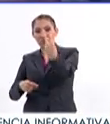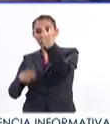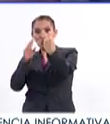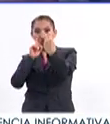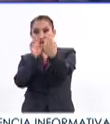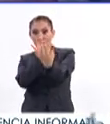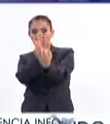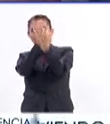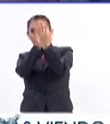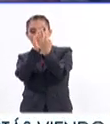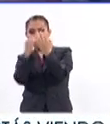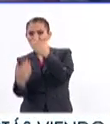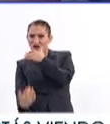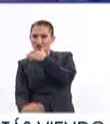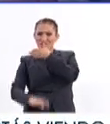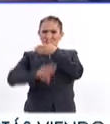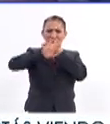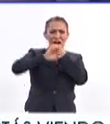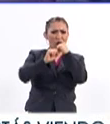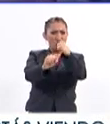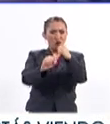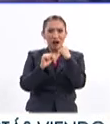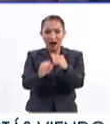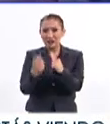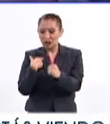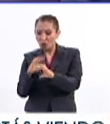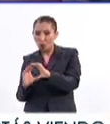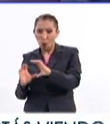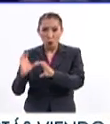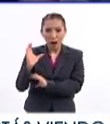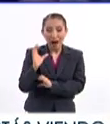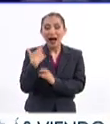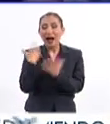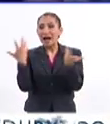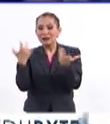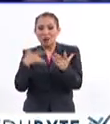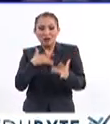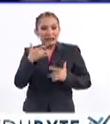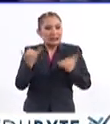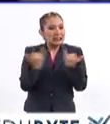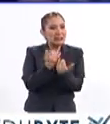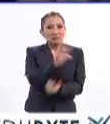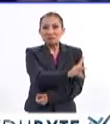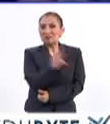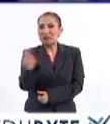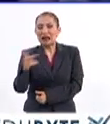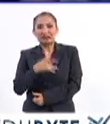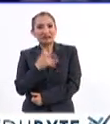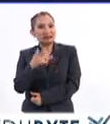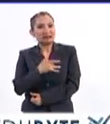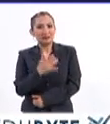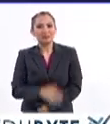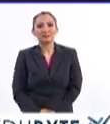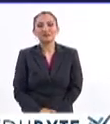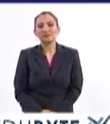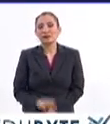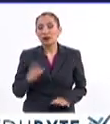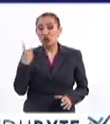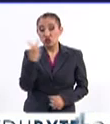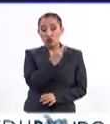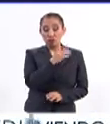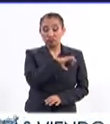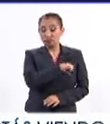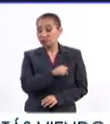la chica que está enfrente de mí va a tirar a matar en cuanto yo lo saque. Genera una adrenalina muy similar. Combinar